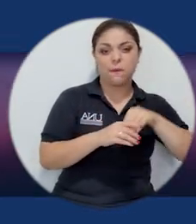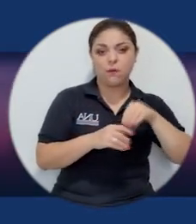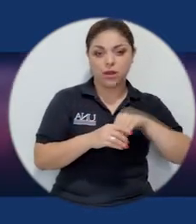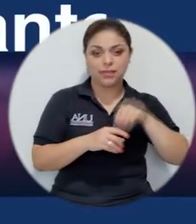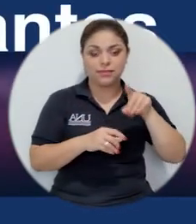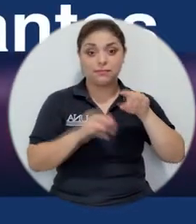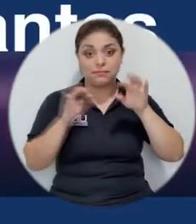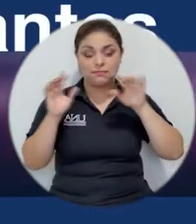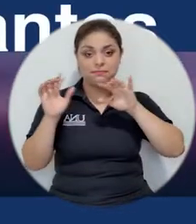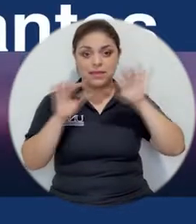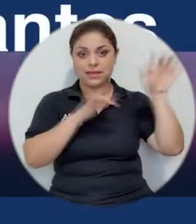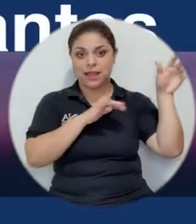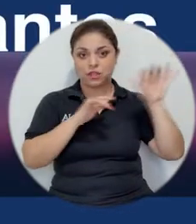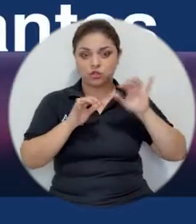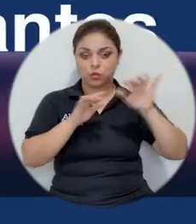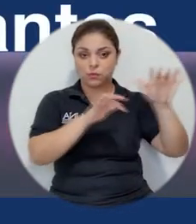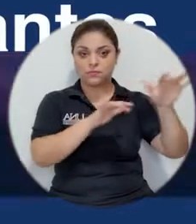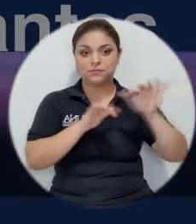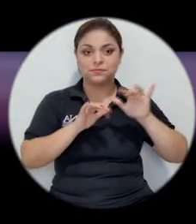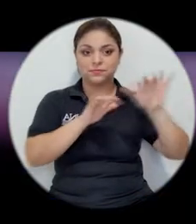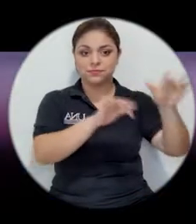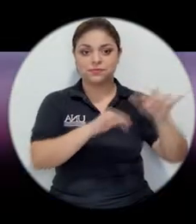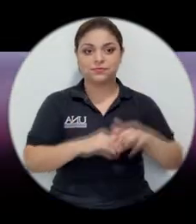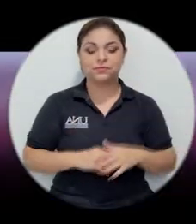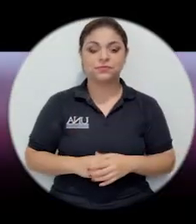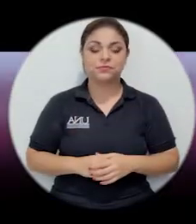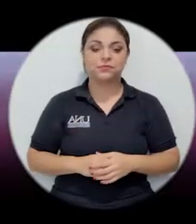la migración que